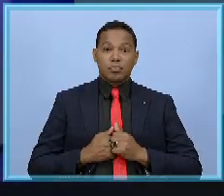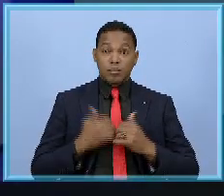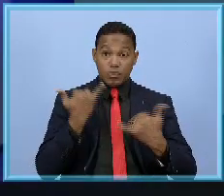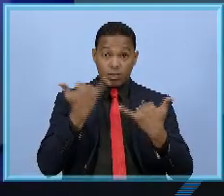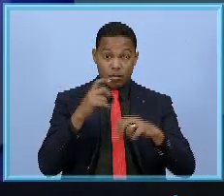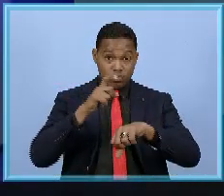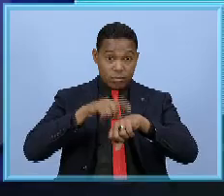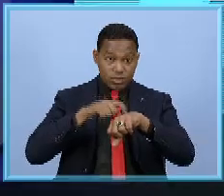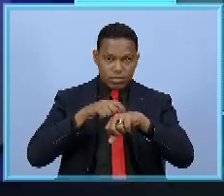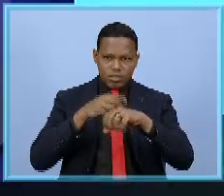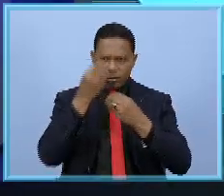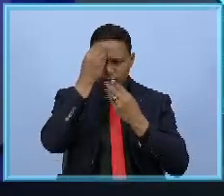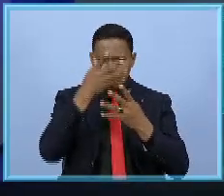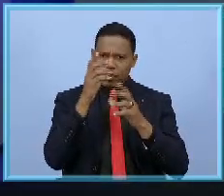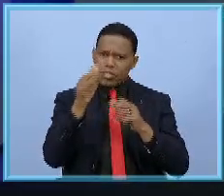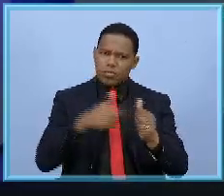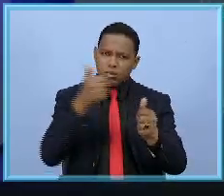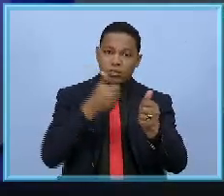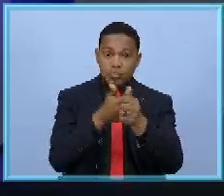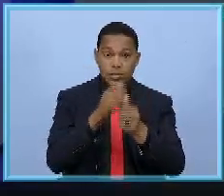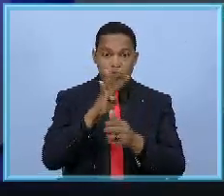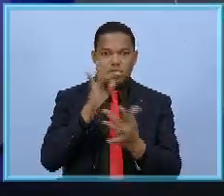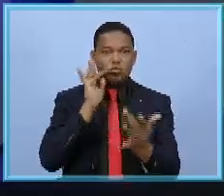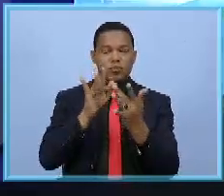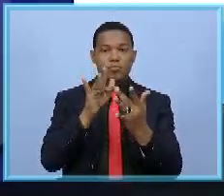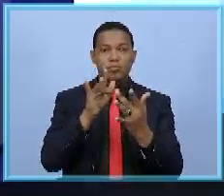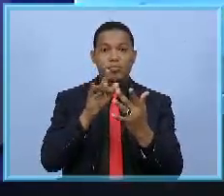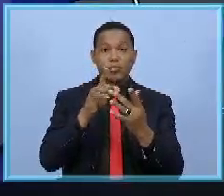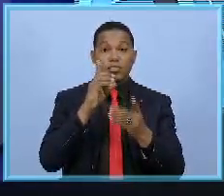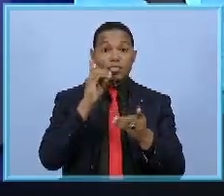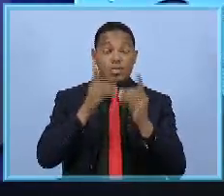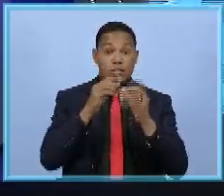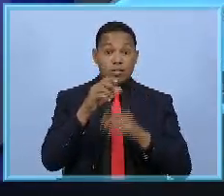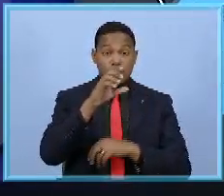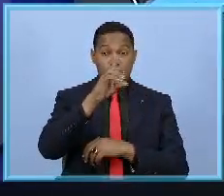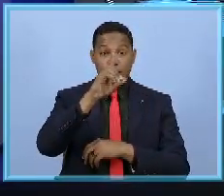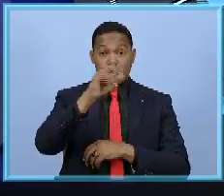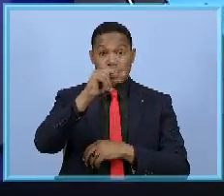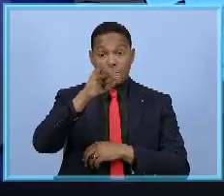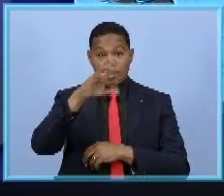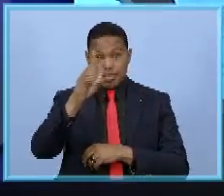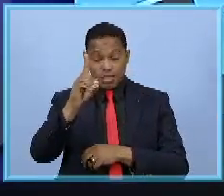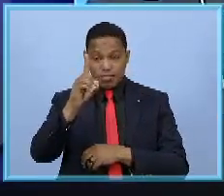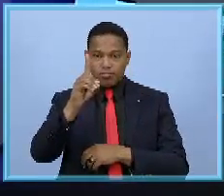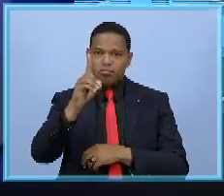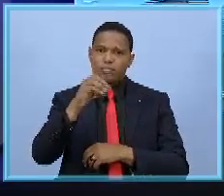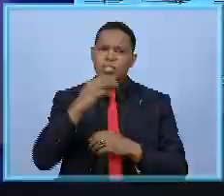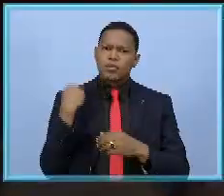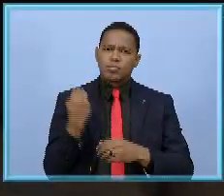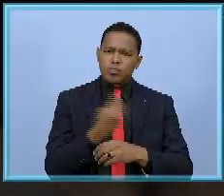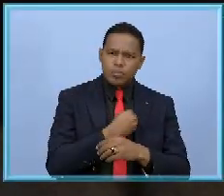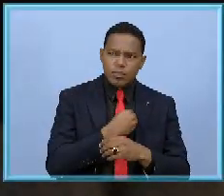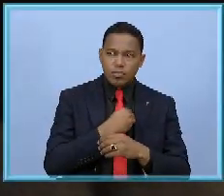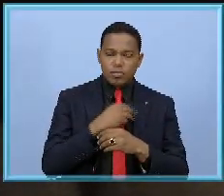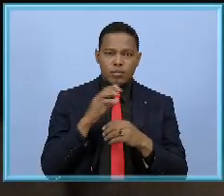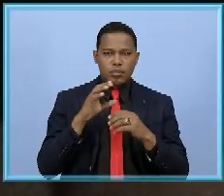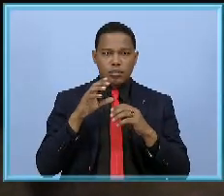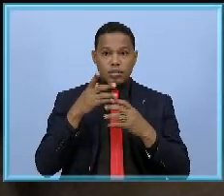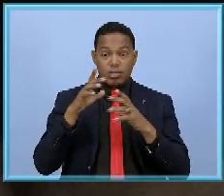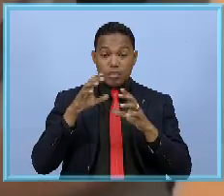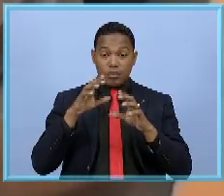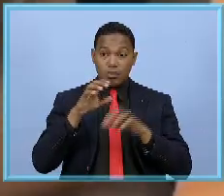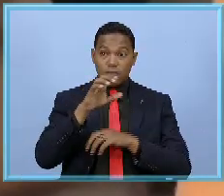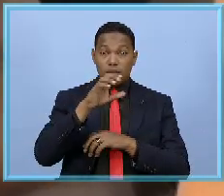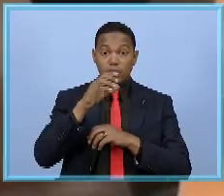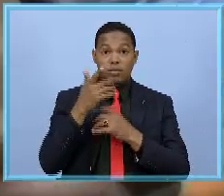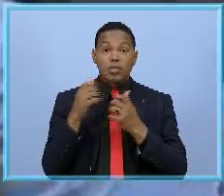A esta hora de la tarde, con informaciones actualizadas, el 4 conecta. La Dirección Nacional de Control de Drogas, la DNCD, y miembros del Cuerpo Especializado de